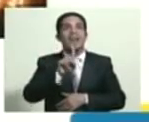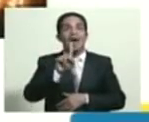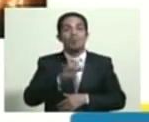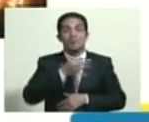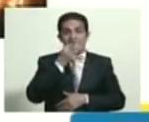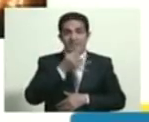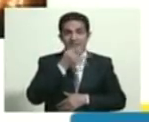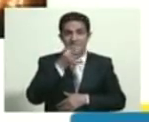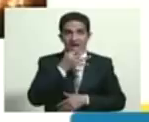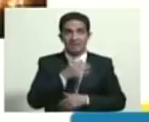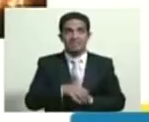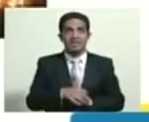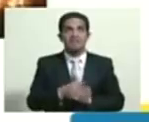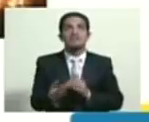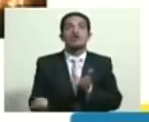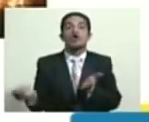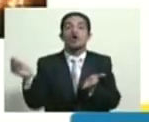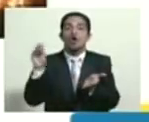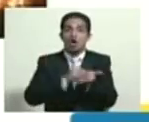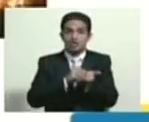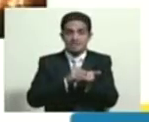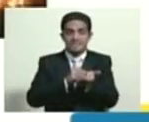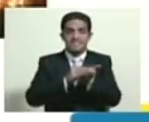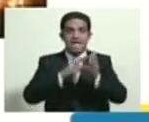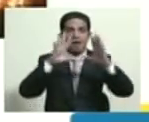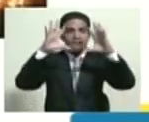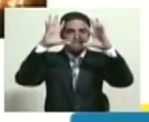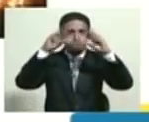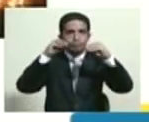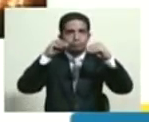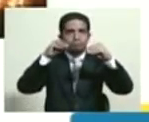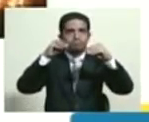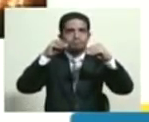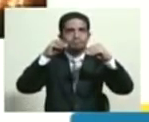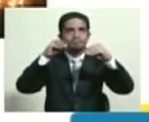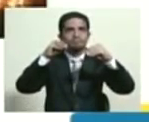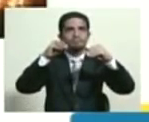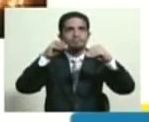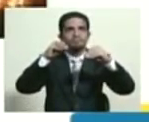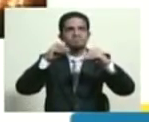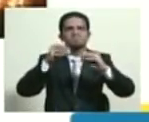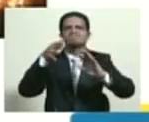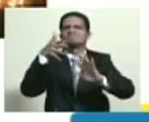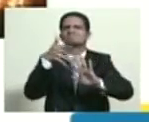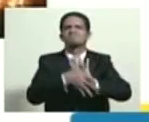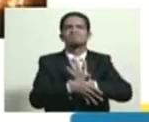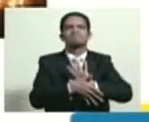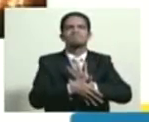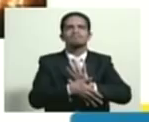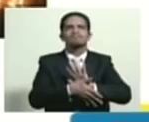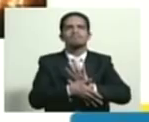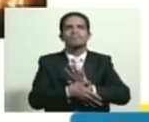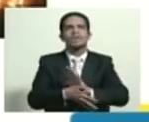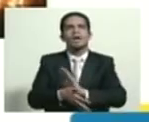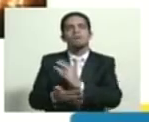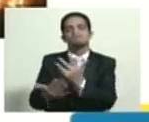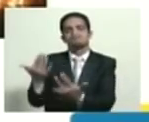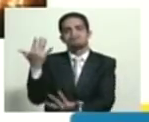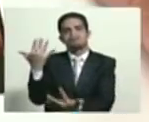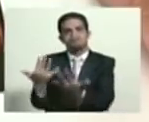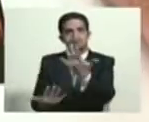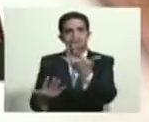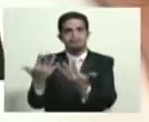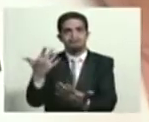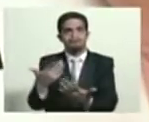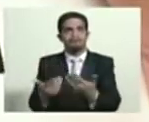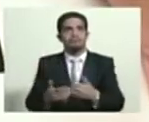tarde generaron otro ataque electromagnético que significó en pérdida de carga